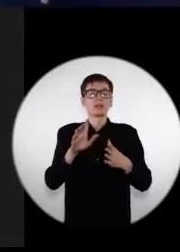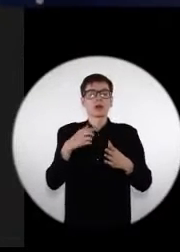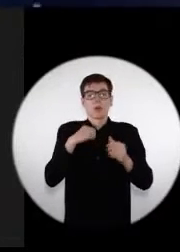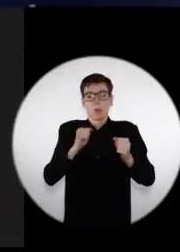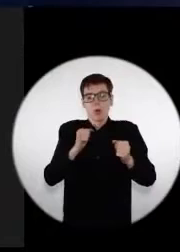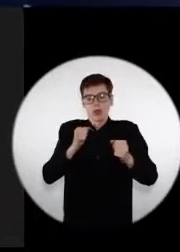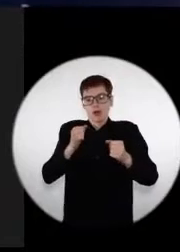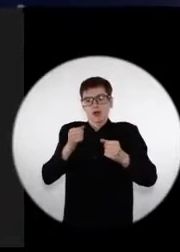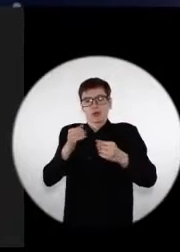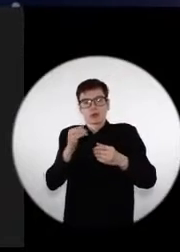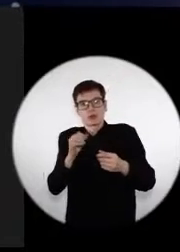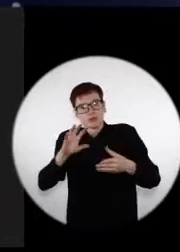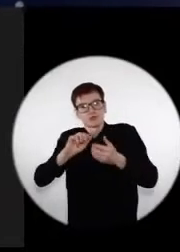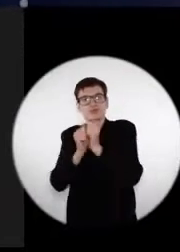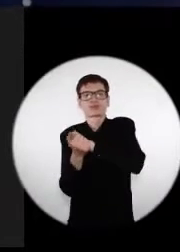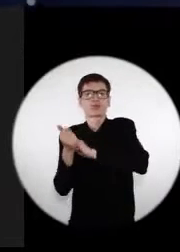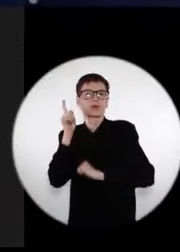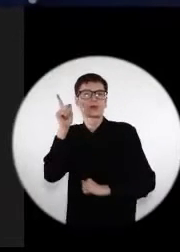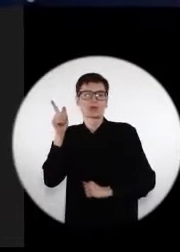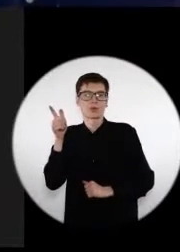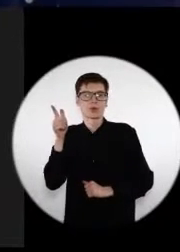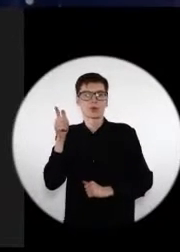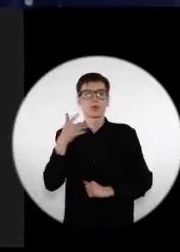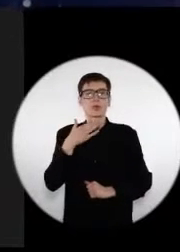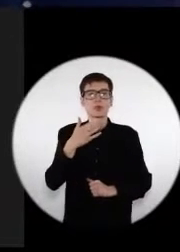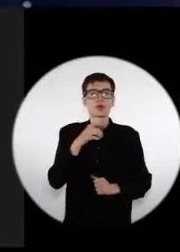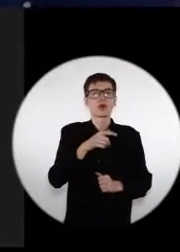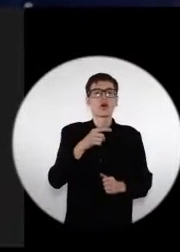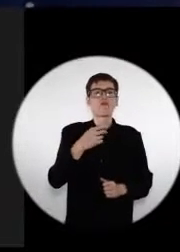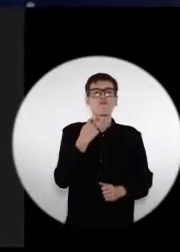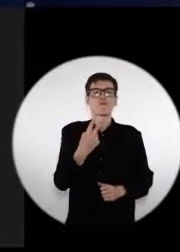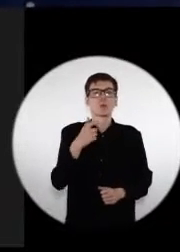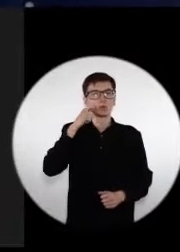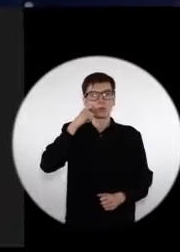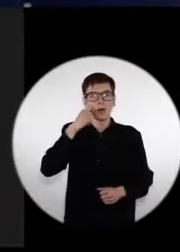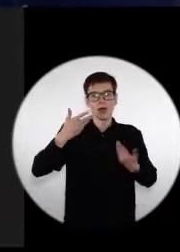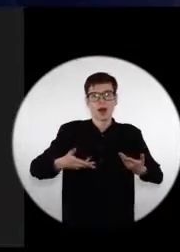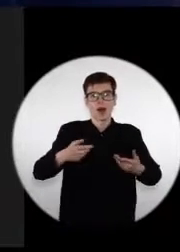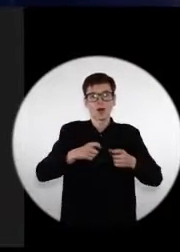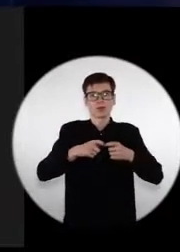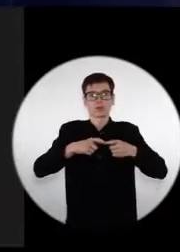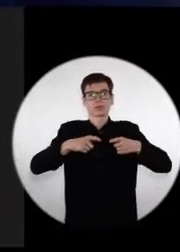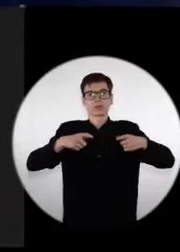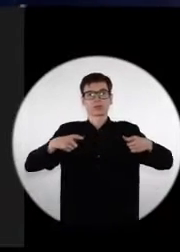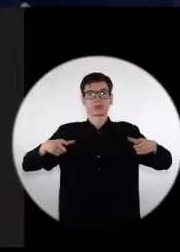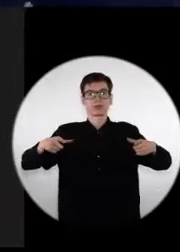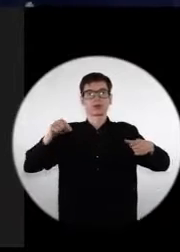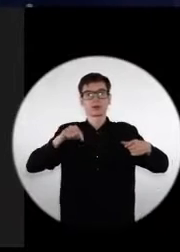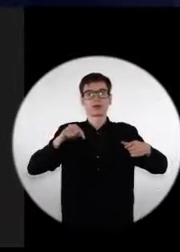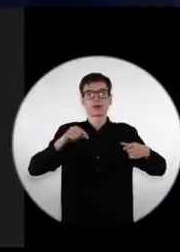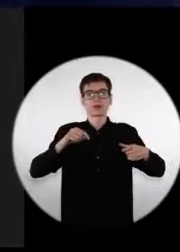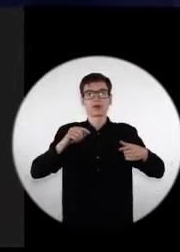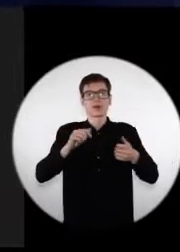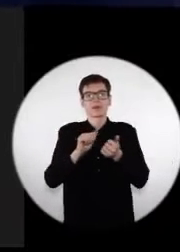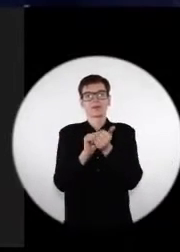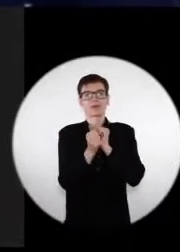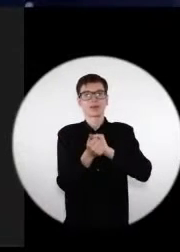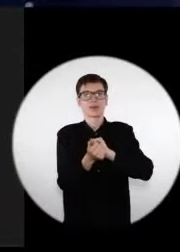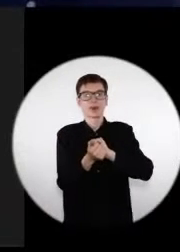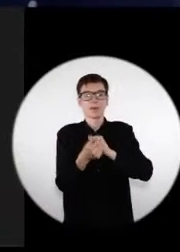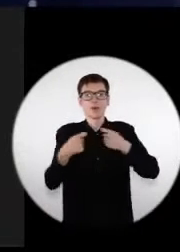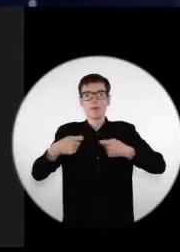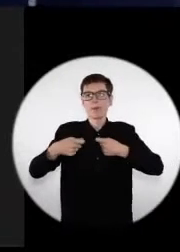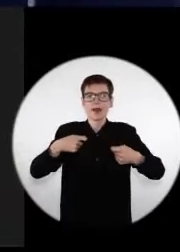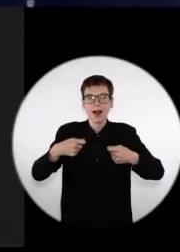ese tipo de libro no es un libro vendible ya no es un libro que tú puedas meter goles volumen acierto